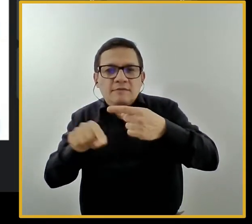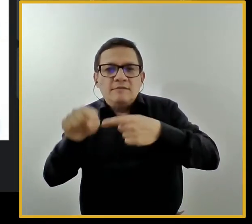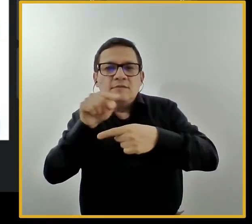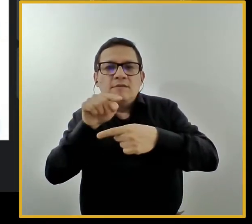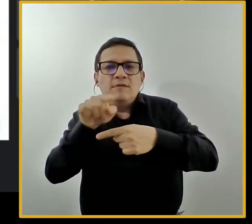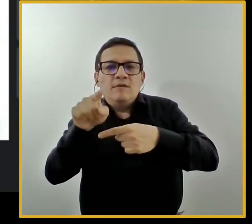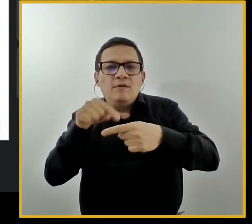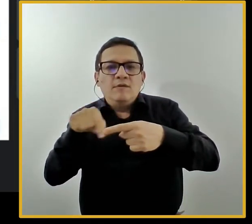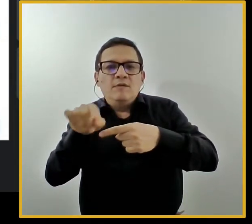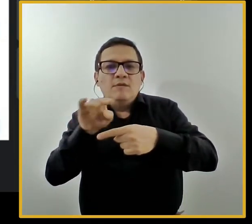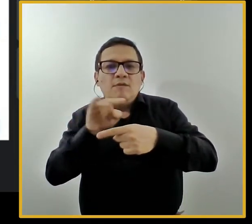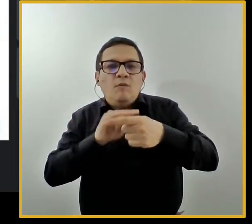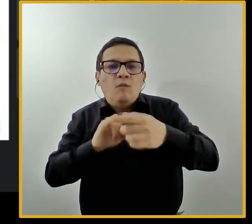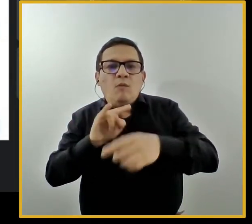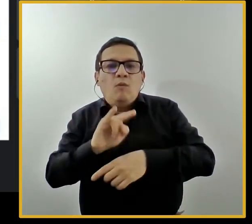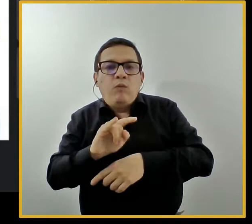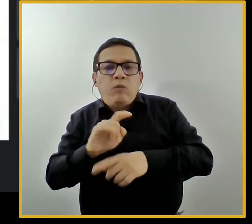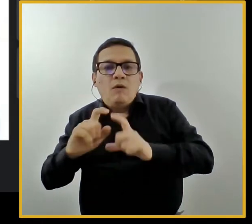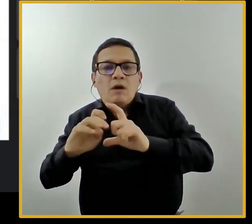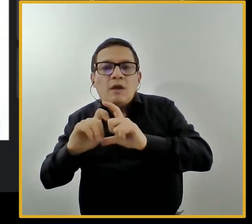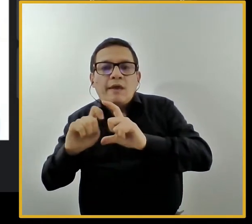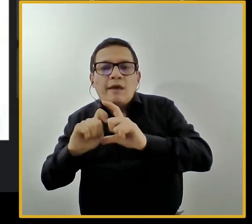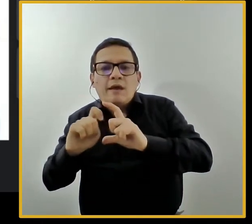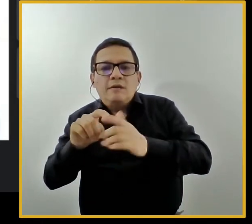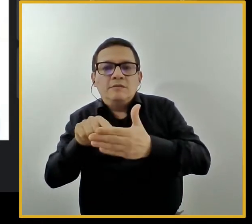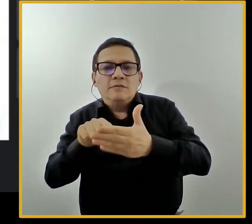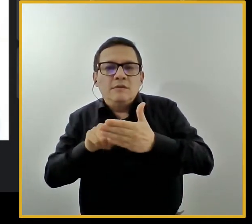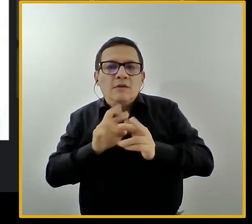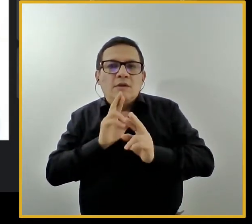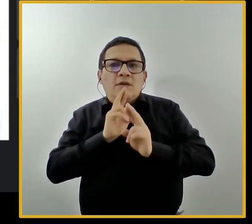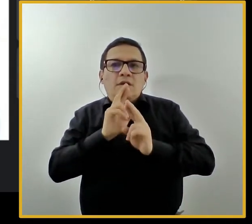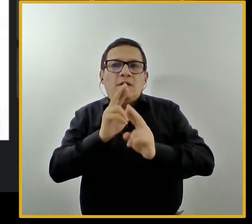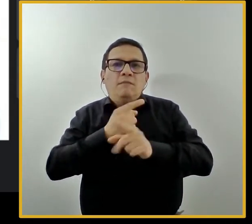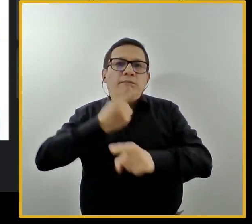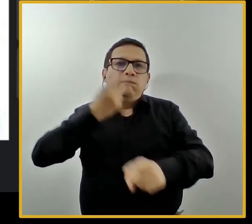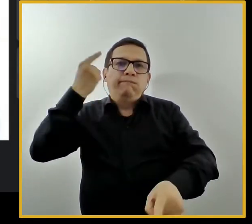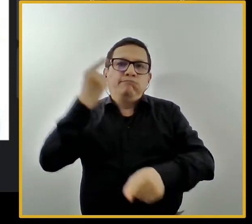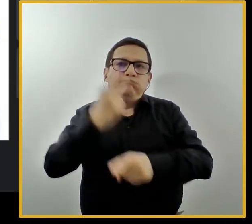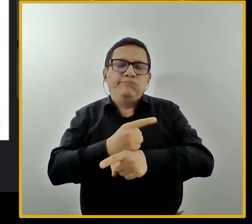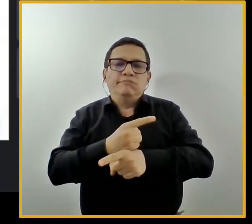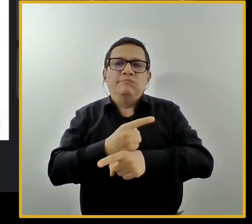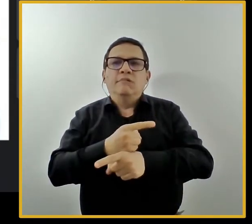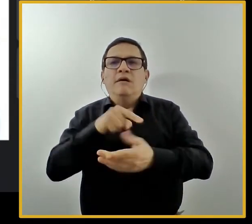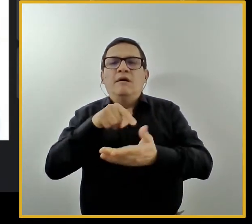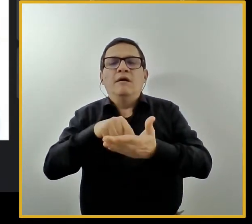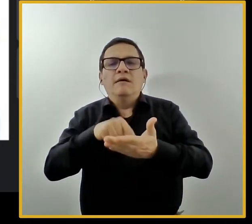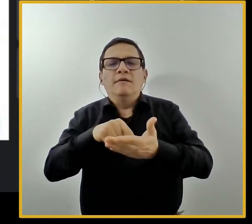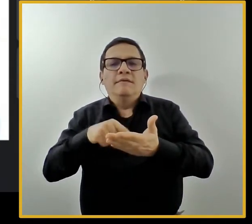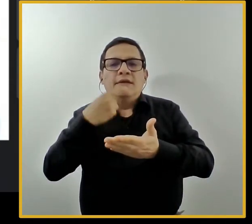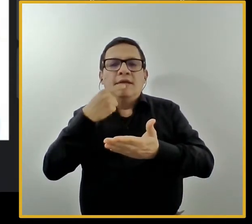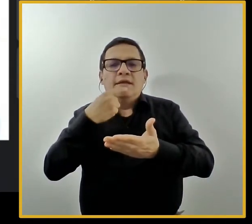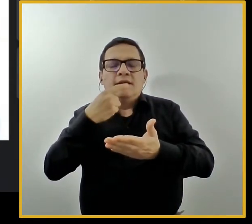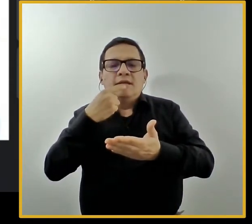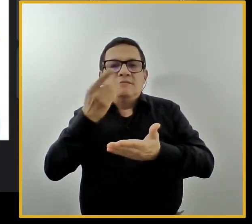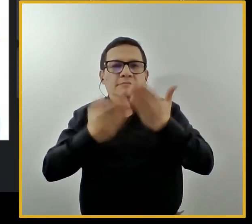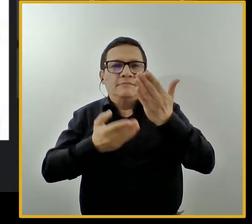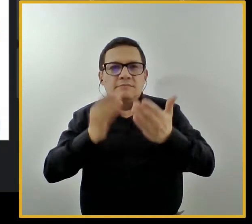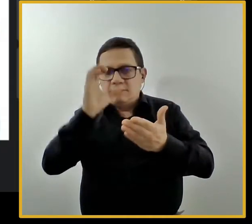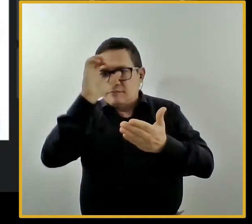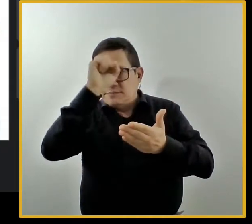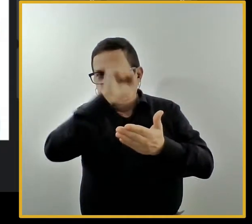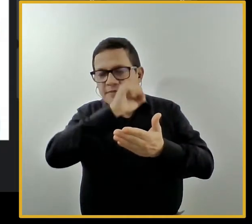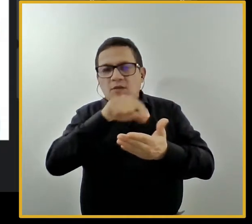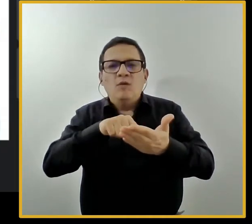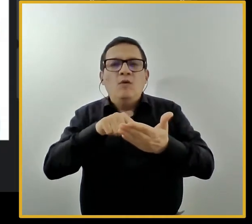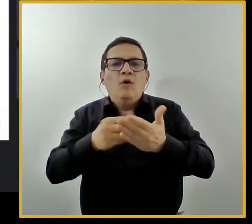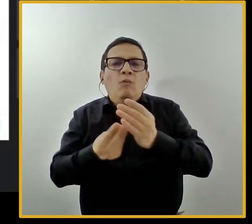U de X, que es lo que nos dio acá como resultado. Entonces aquí pues tenemos que, si observamos, pues acá